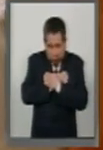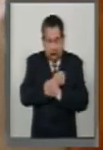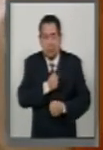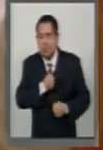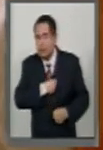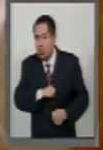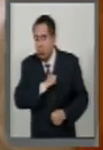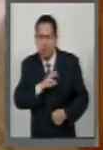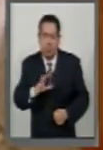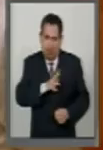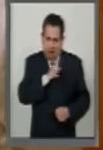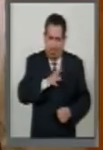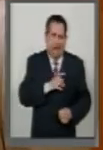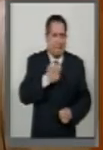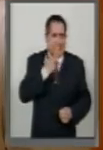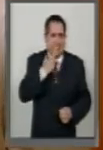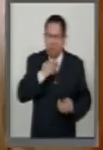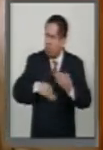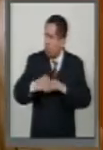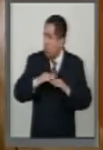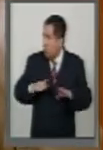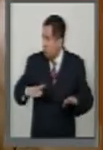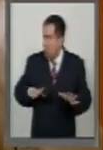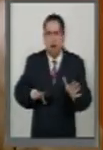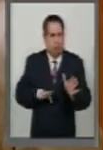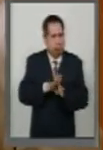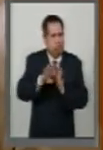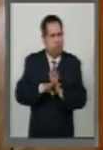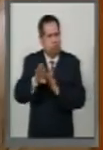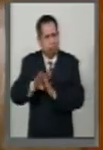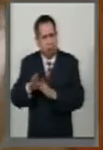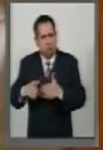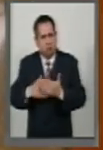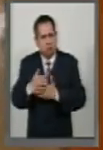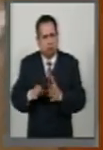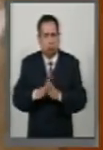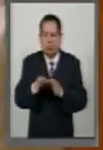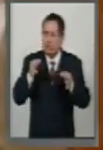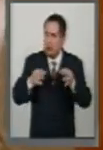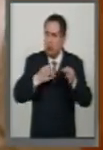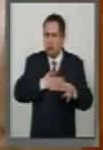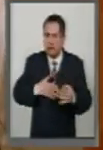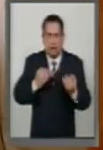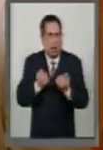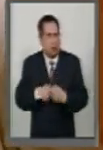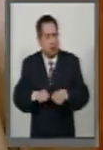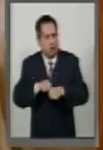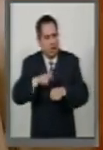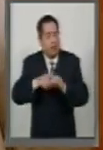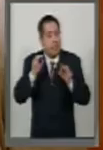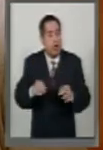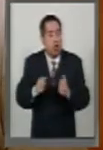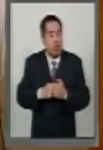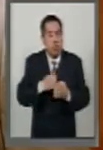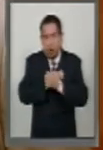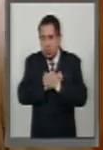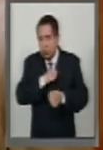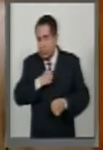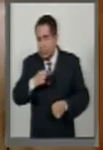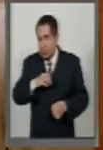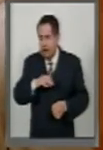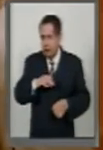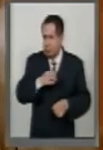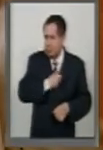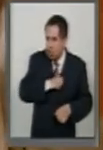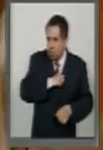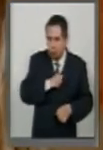calidad. Es la única forma en la que podemos hablar de justicia social y podremos ver de frente a todos